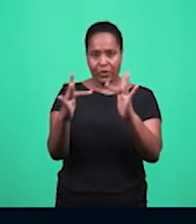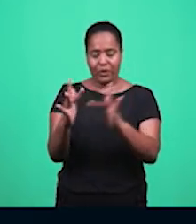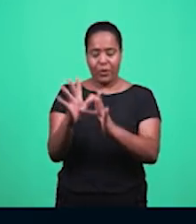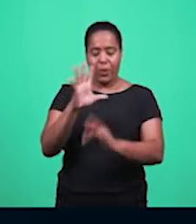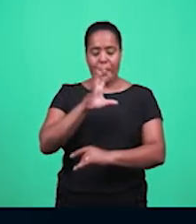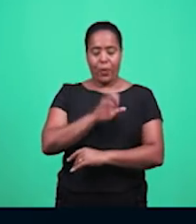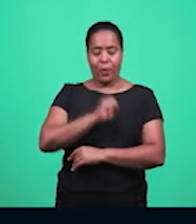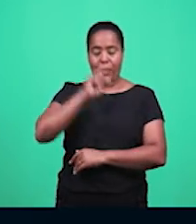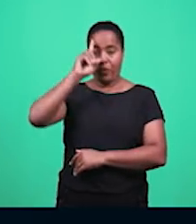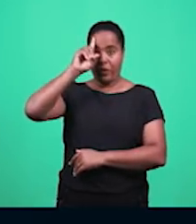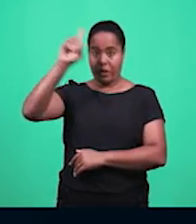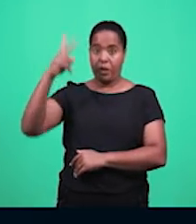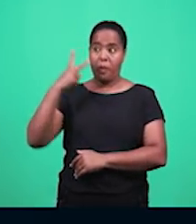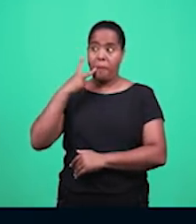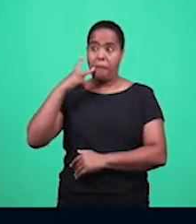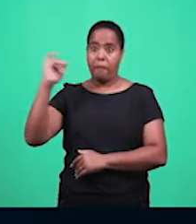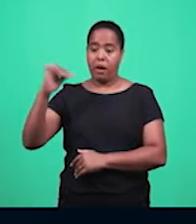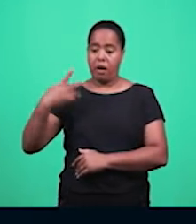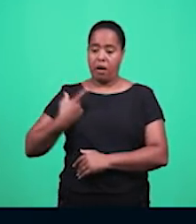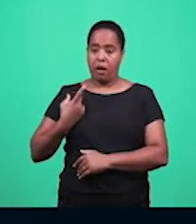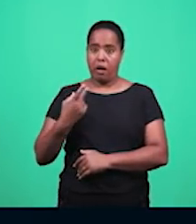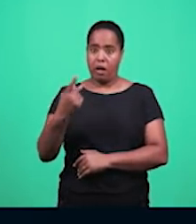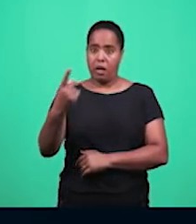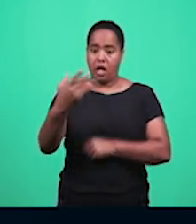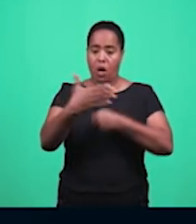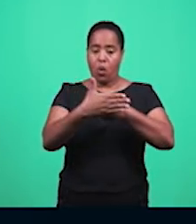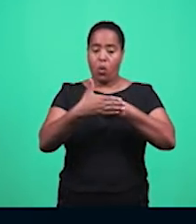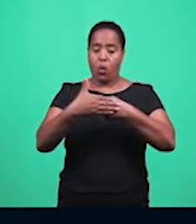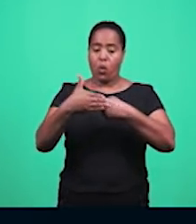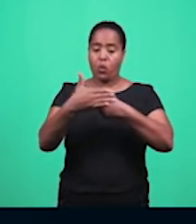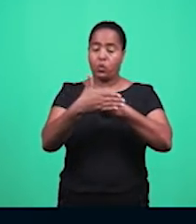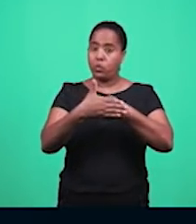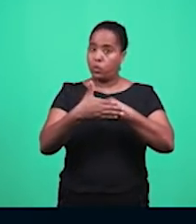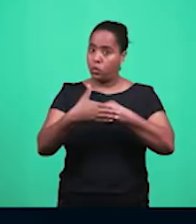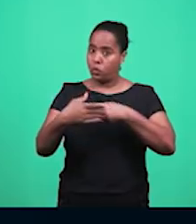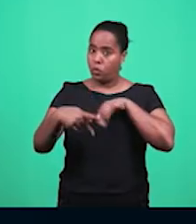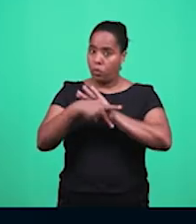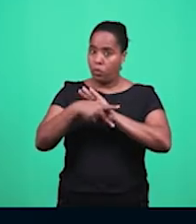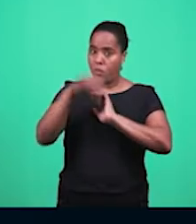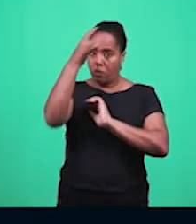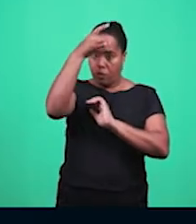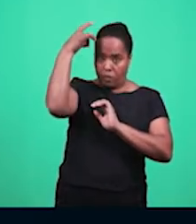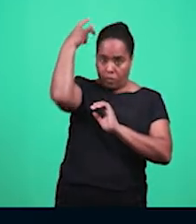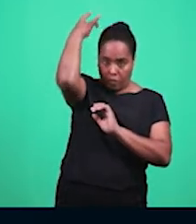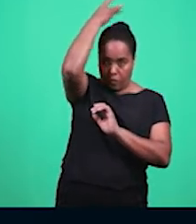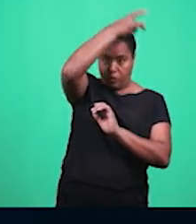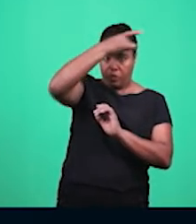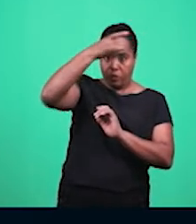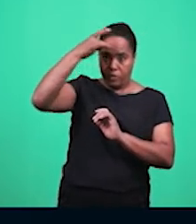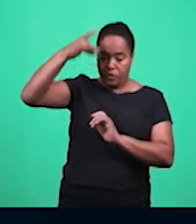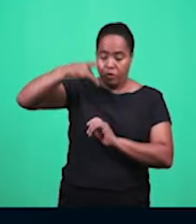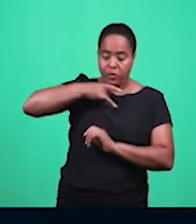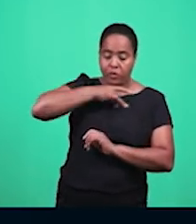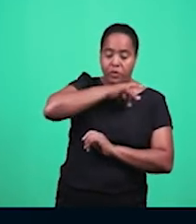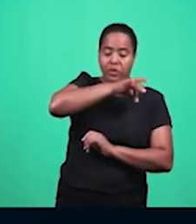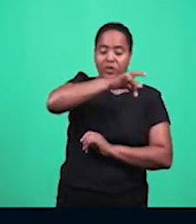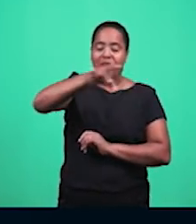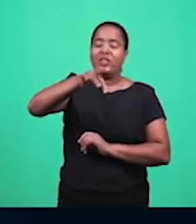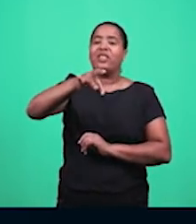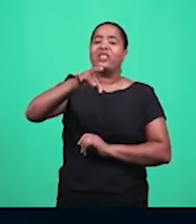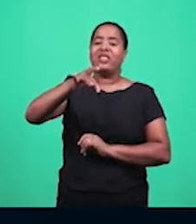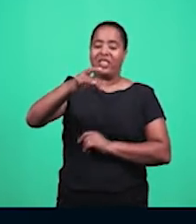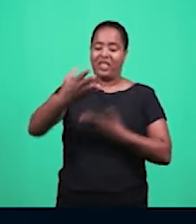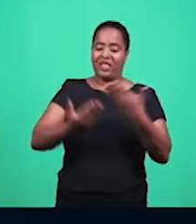el amor de dios nuestro eterno padre las dulces y eternas consolaciones del espíritu santo